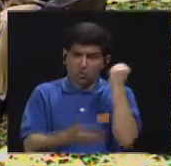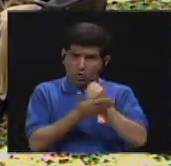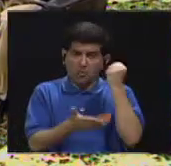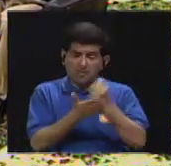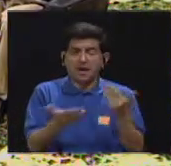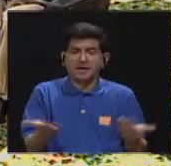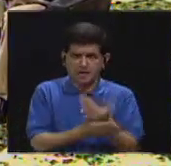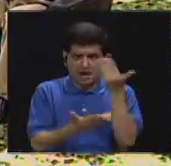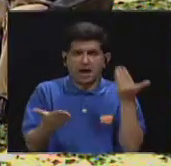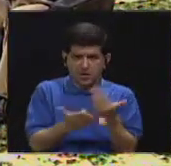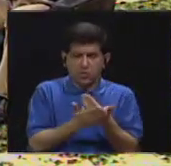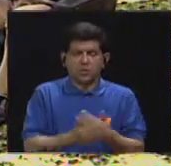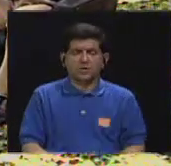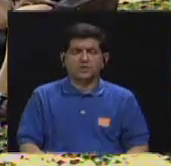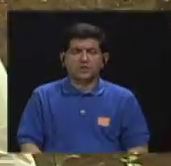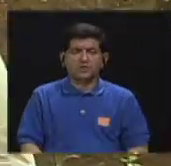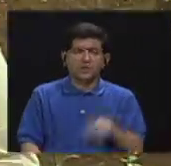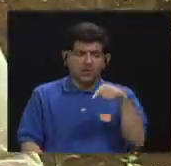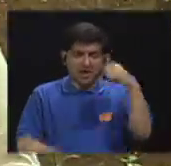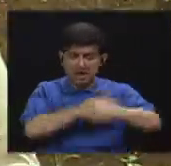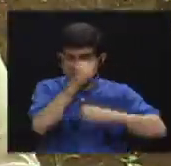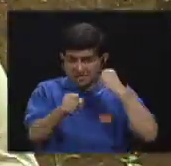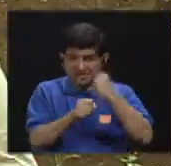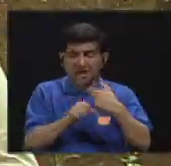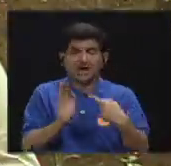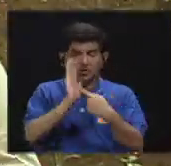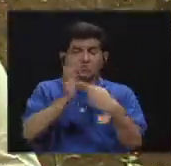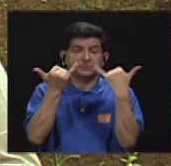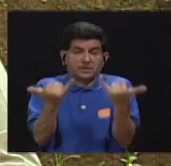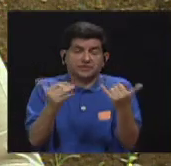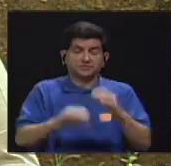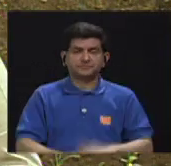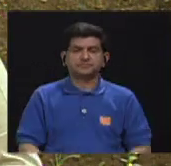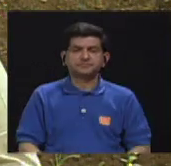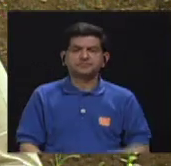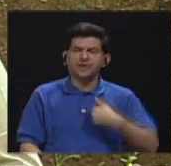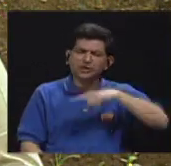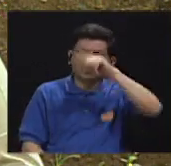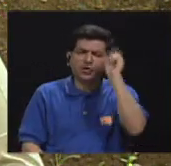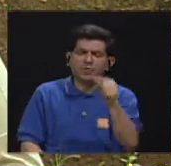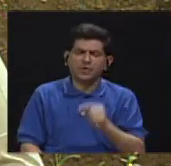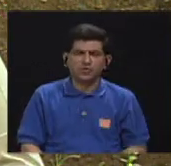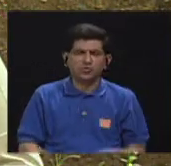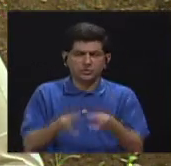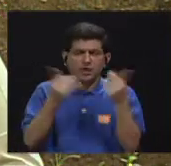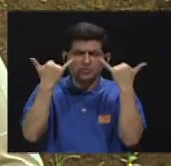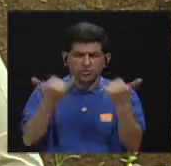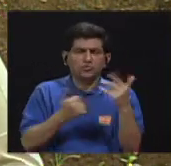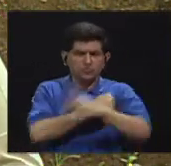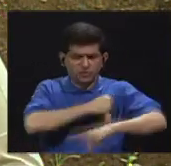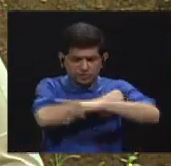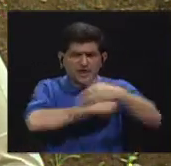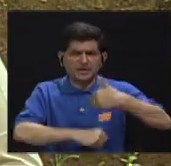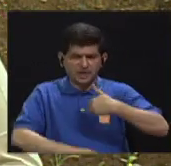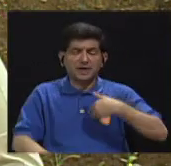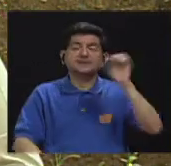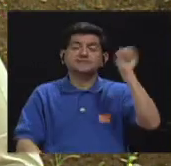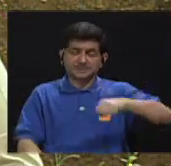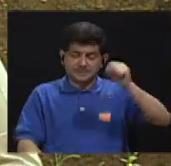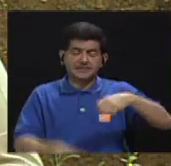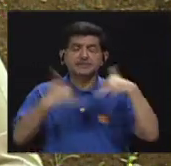marca comercial, como producto que acaban de lanzar, lo lanzaron este año. Entonces, eso le iba a consultar, ese producto ya está en el país.